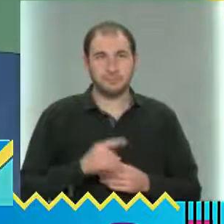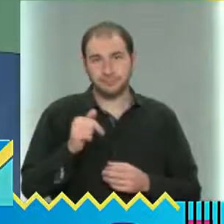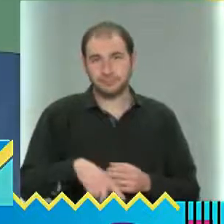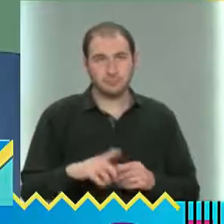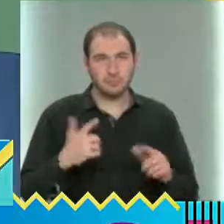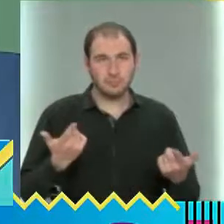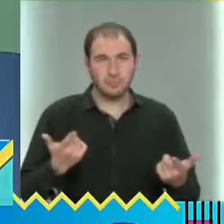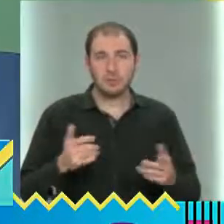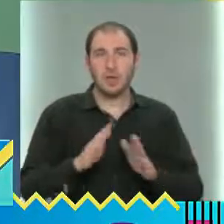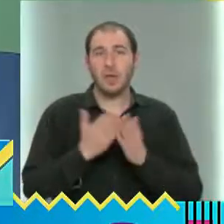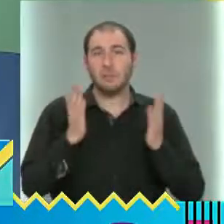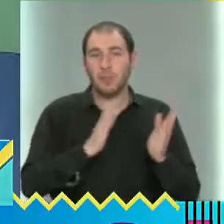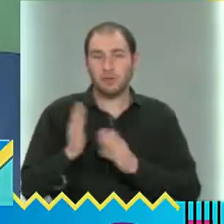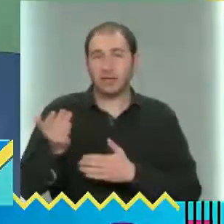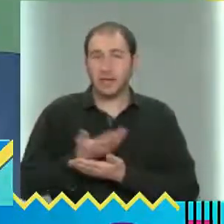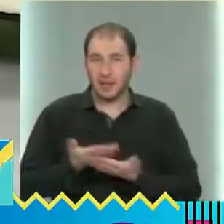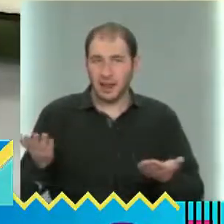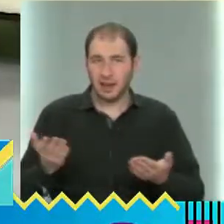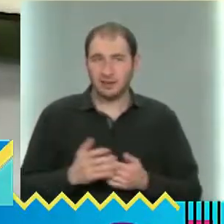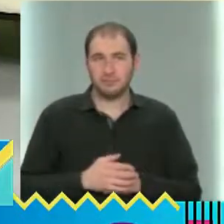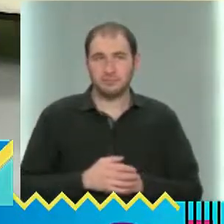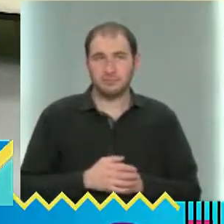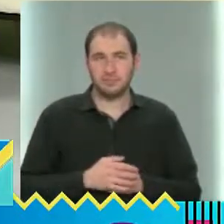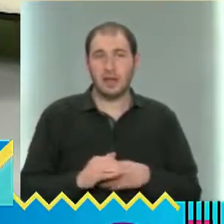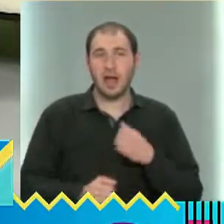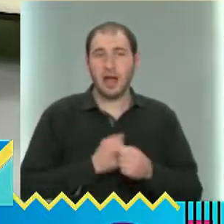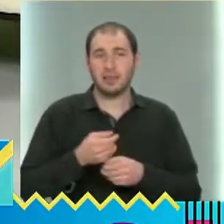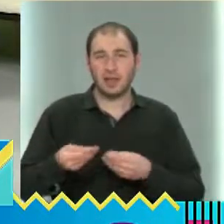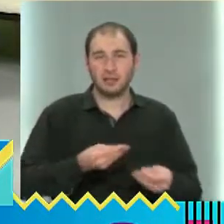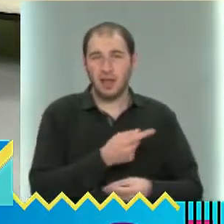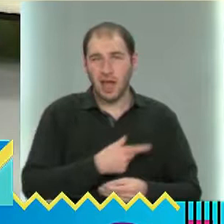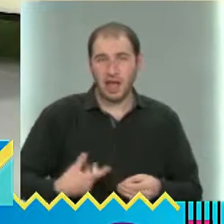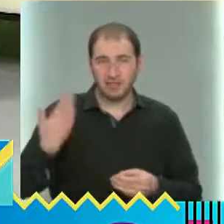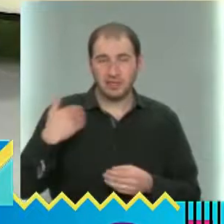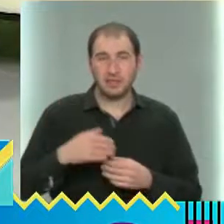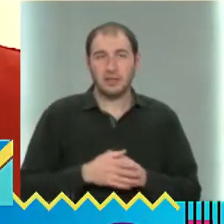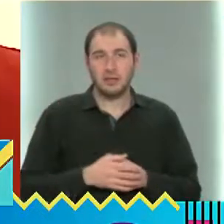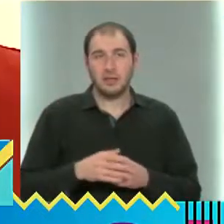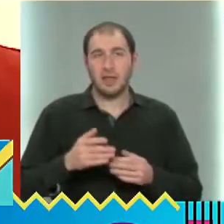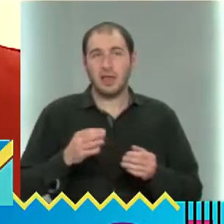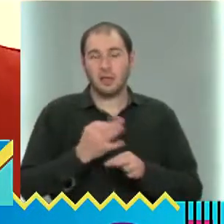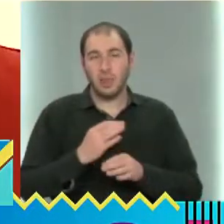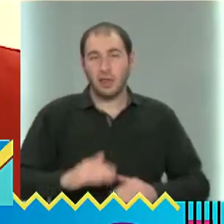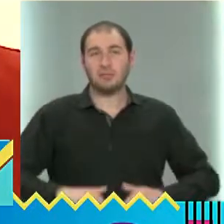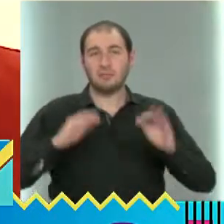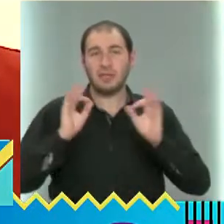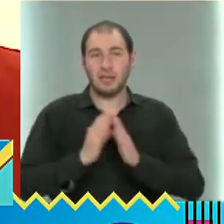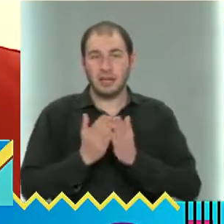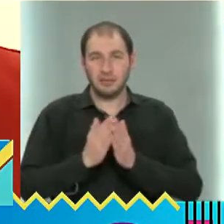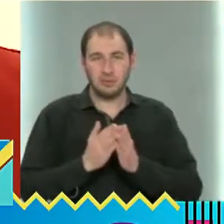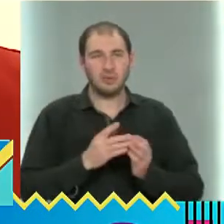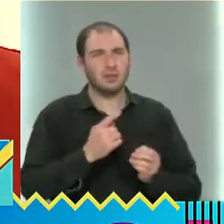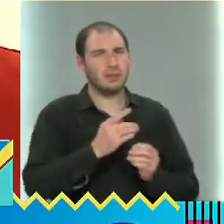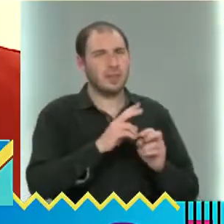dado. Las bibliotecas populares, por lo menos hasta las gestiones anteriores, las escuelas estaban llenas de libros. Bueno, un tema que nos